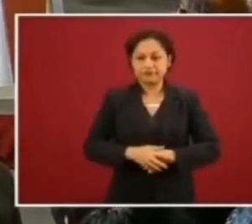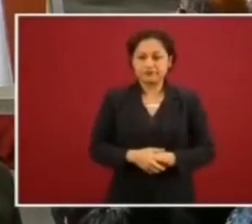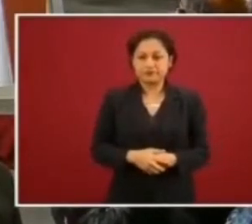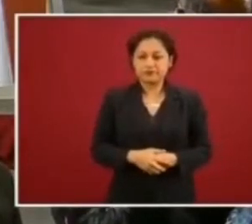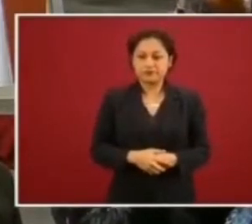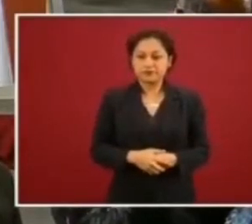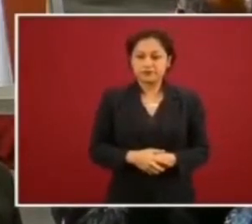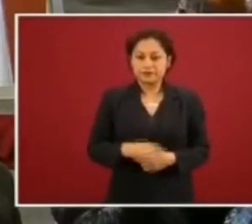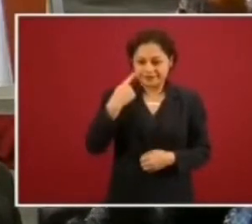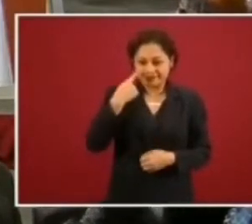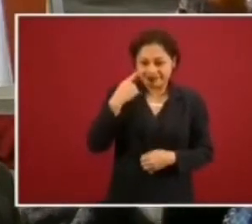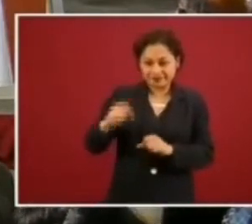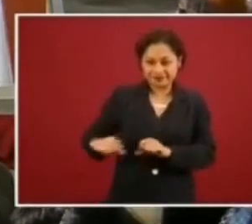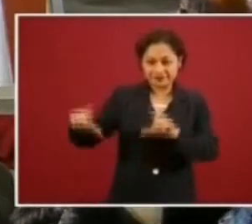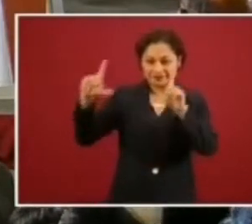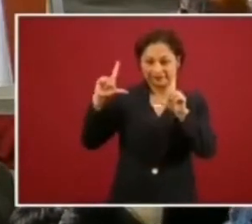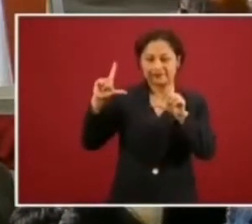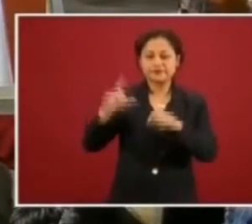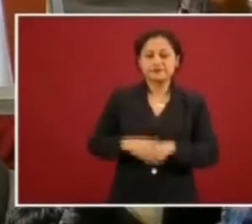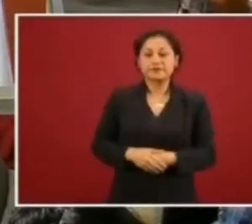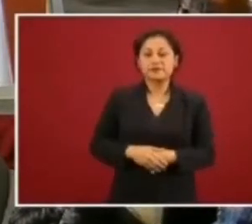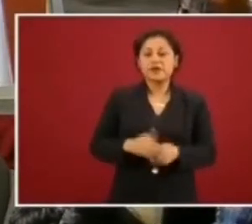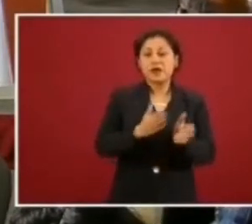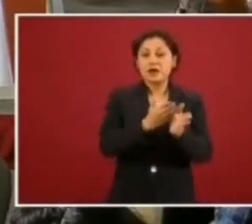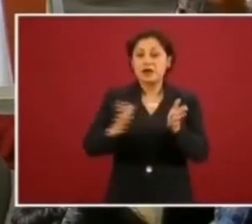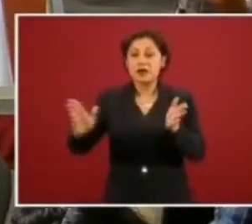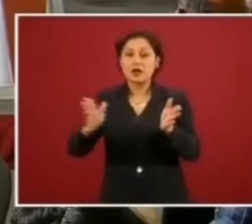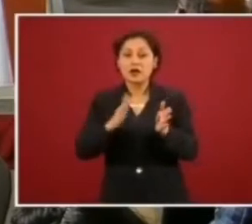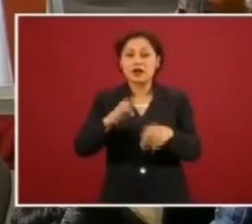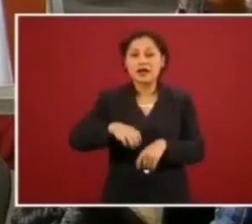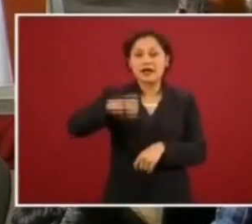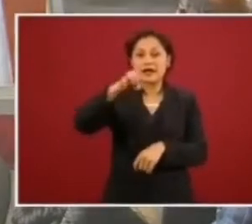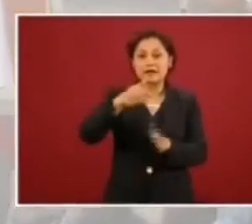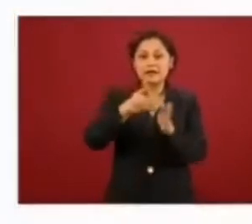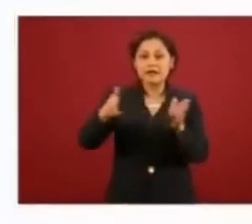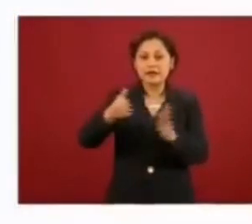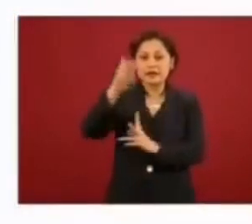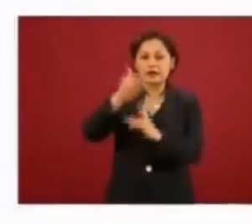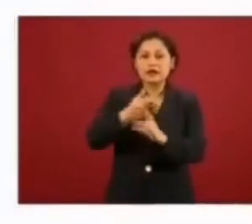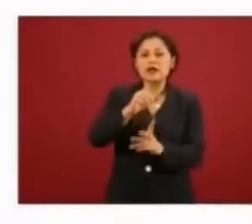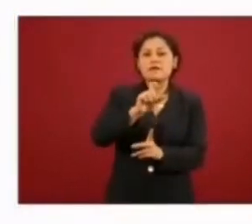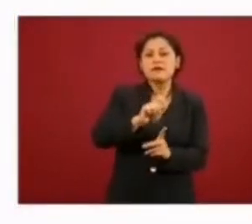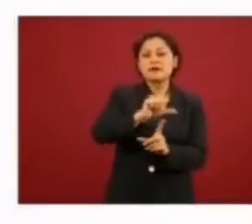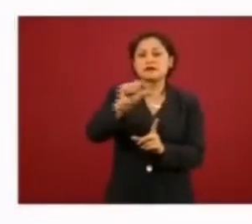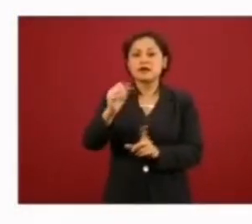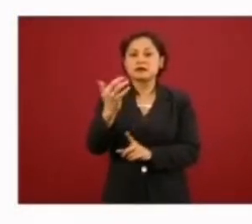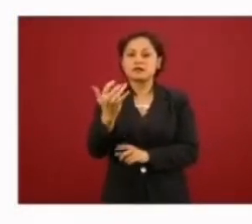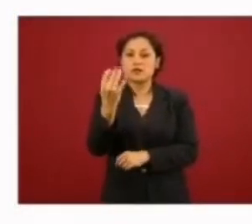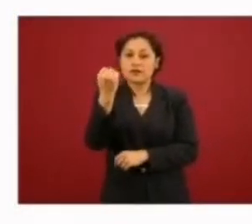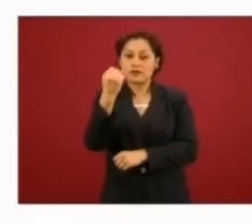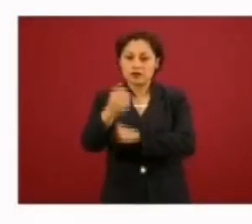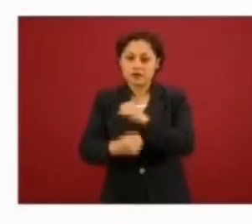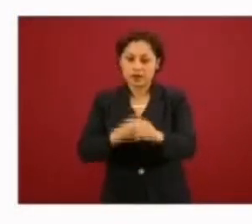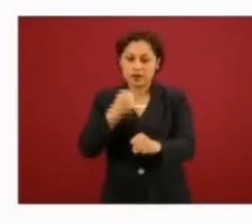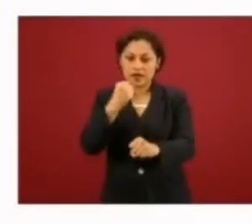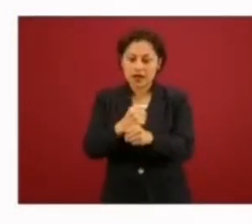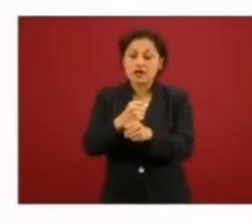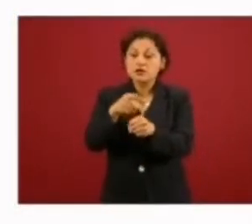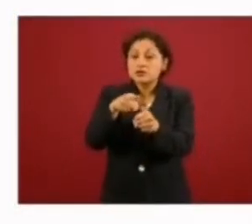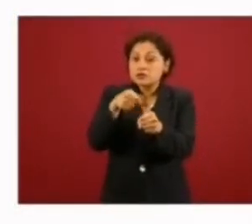Aquí se ve la distribución en edades intermedias, de 20 hasta 59 años. Tenemos en las barras